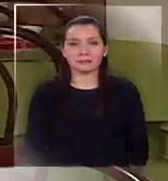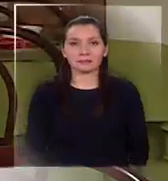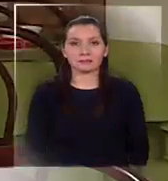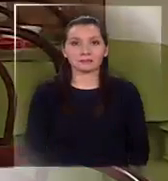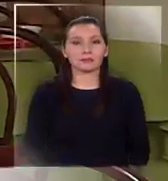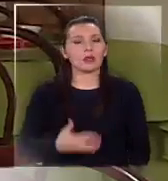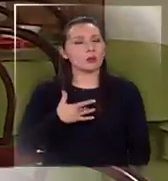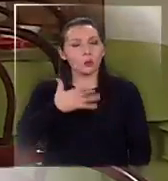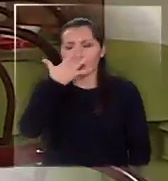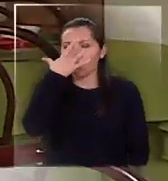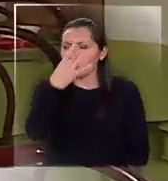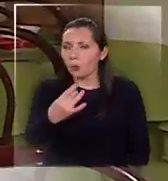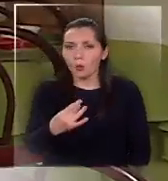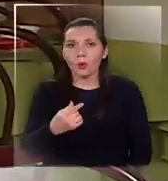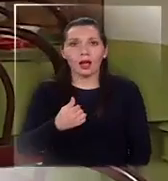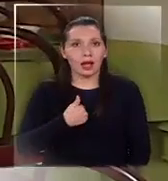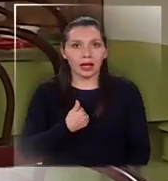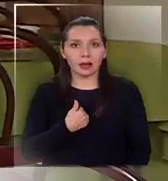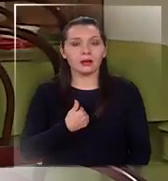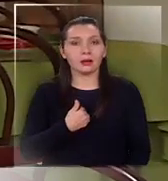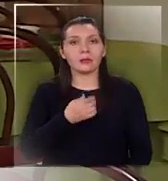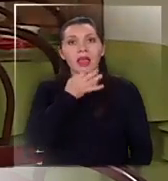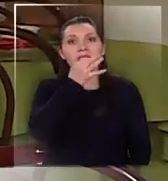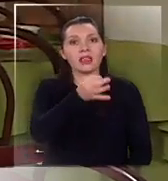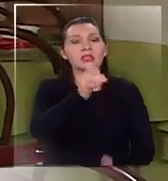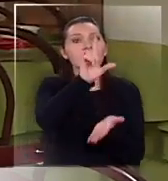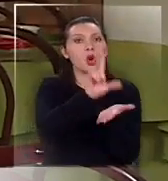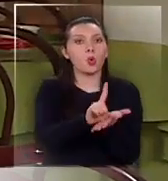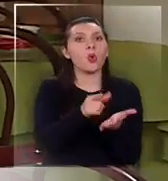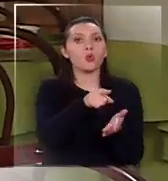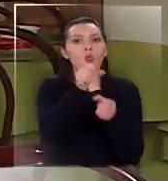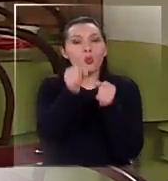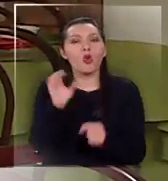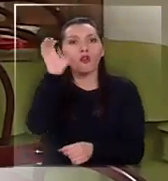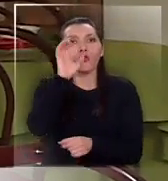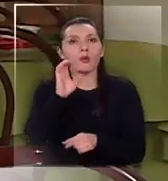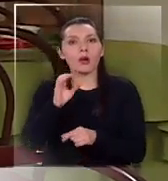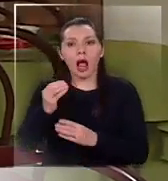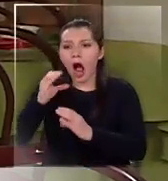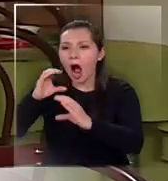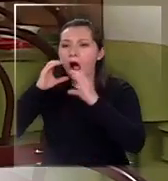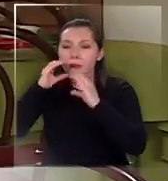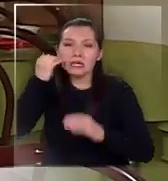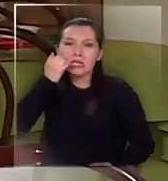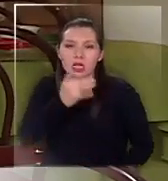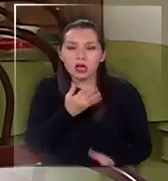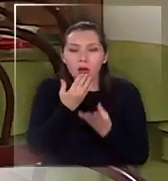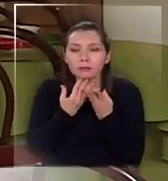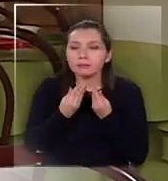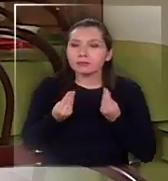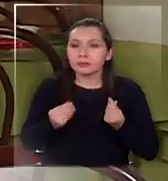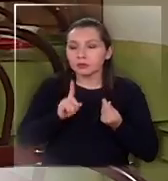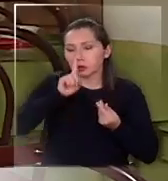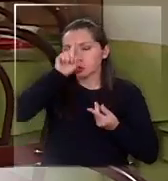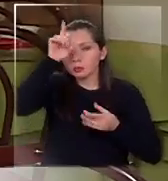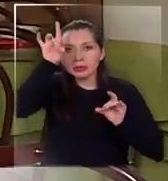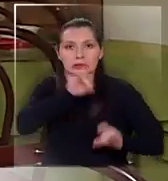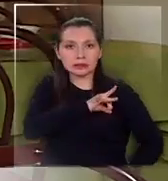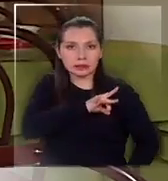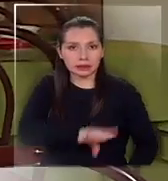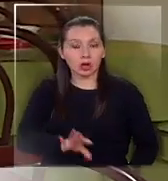Me encanta recomendar lugares donde podáis buscar lo calórico, lo rico, lo sabroso, lo típico chileno,